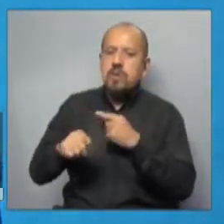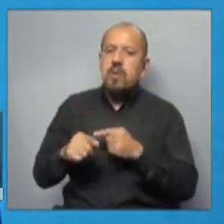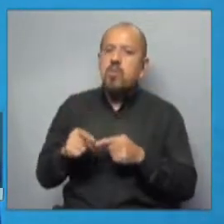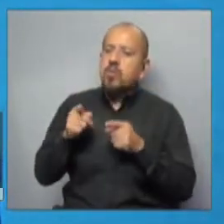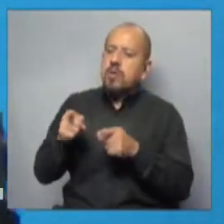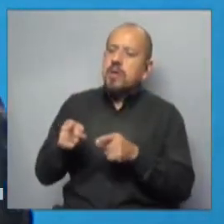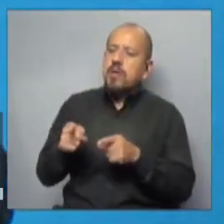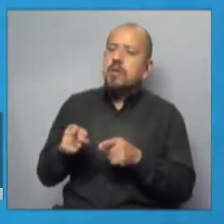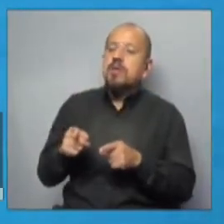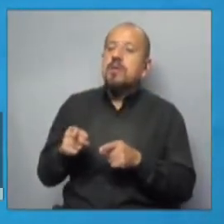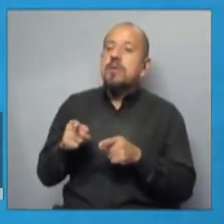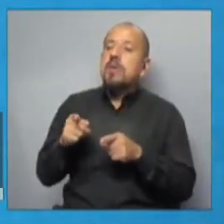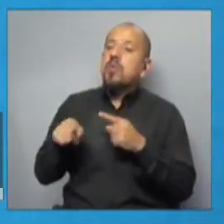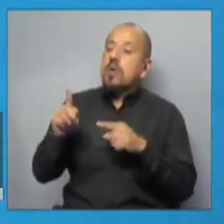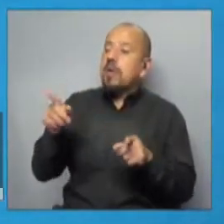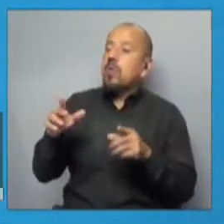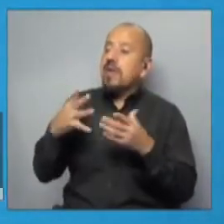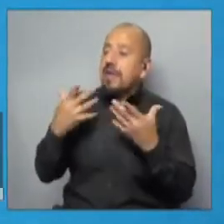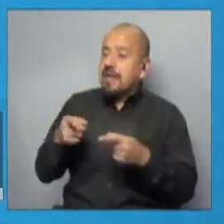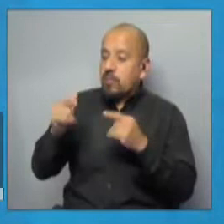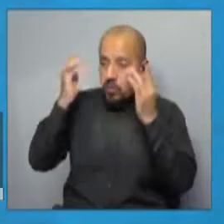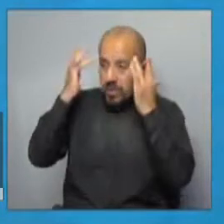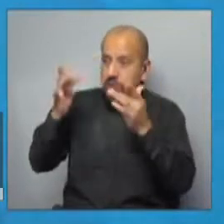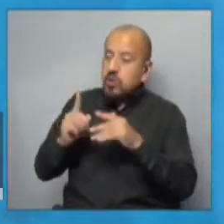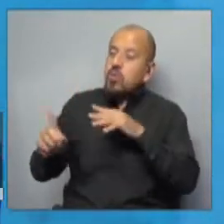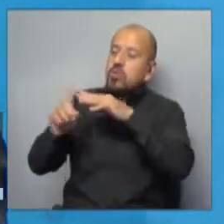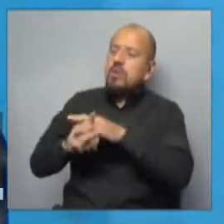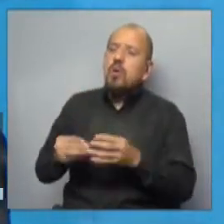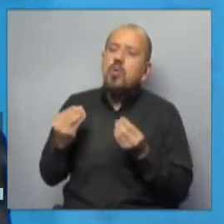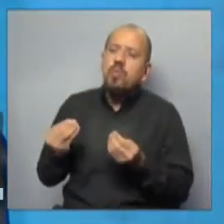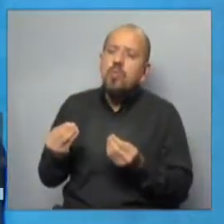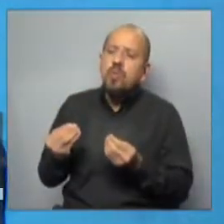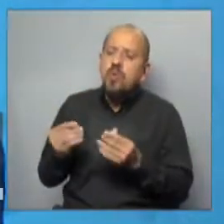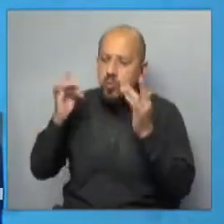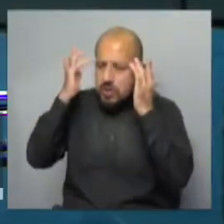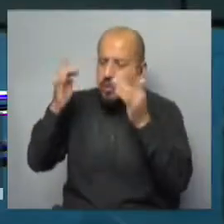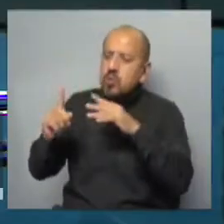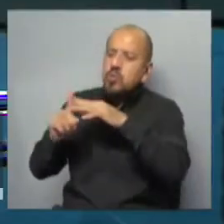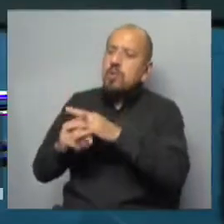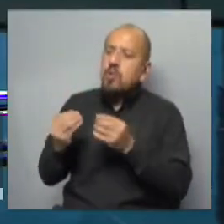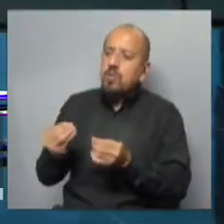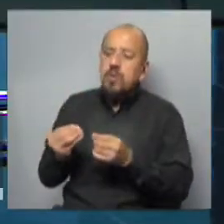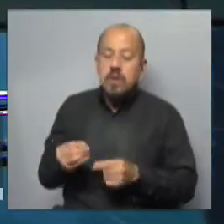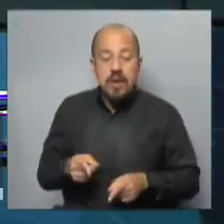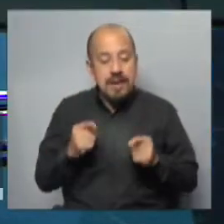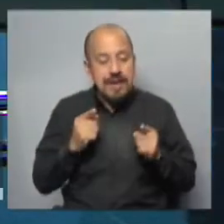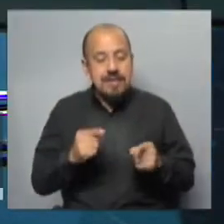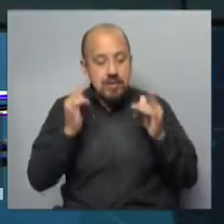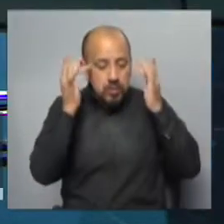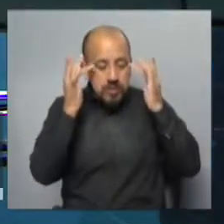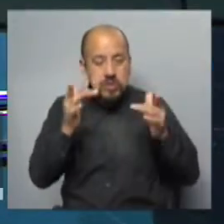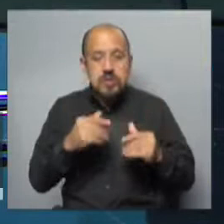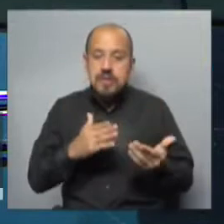ustedes es un componente blando a una educación inclusiva como debería ser esa educación esa educación tendría que ser siempre